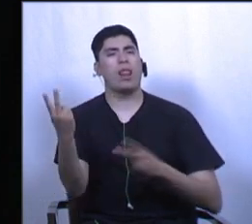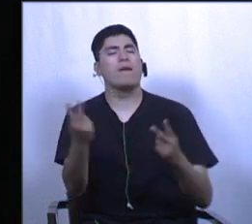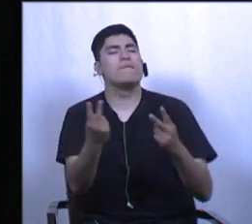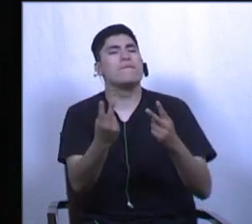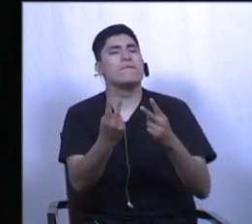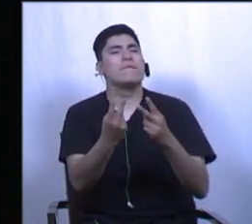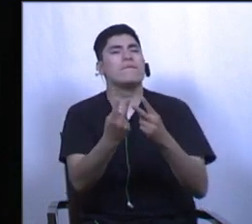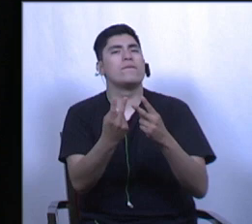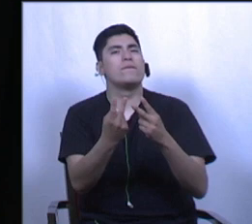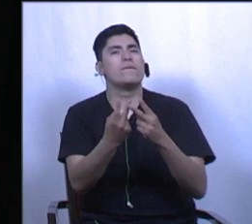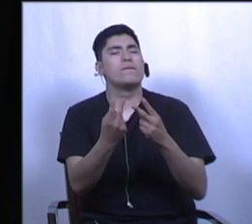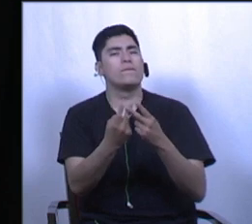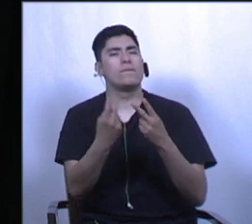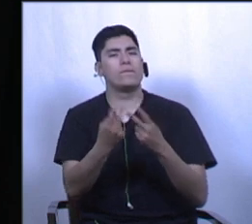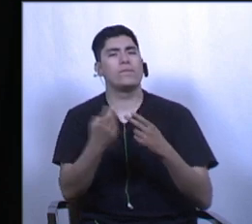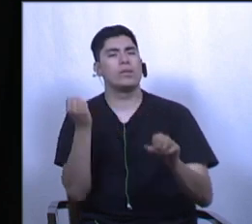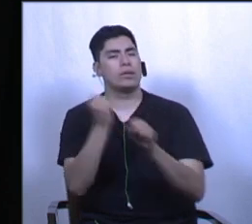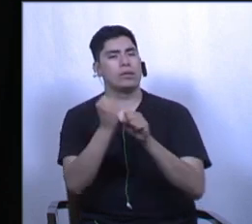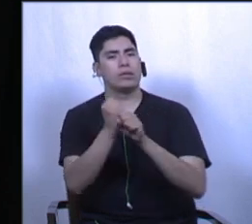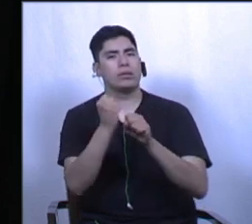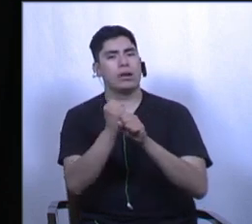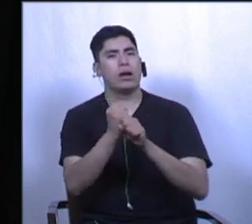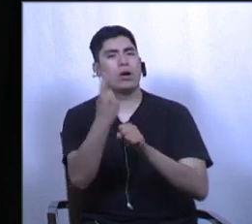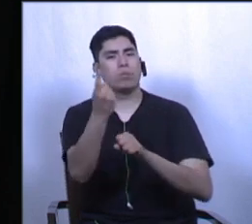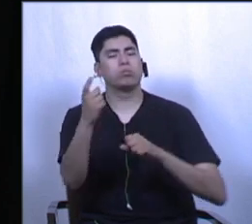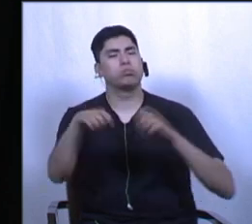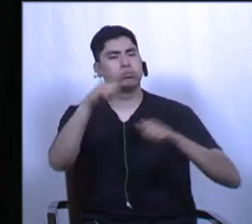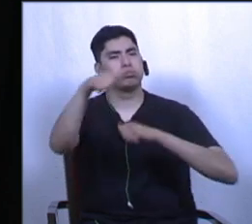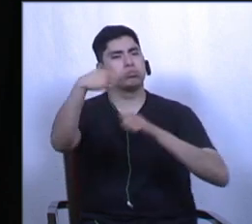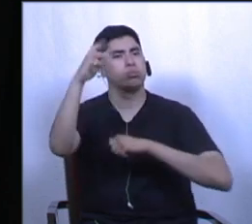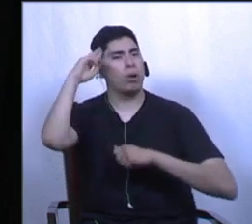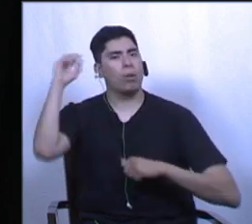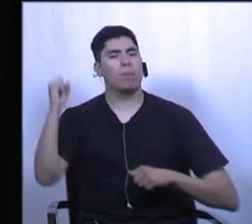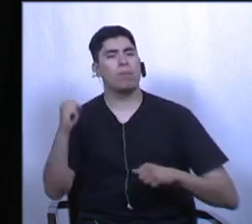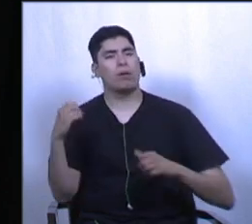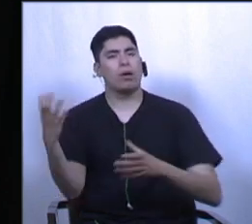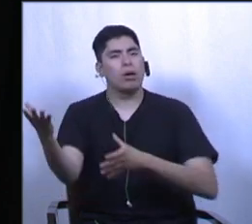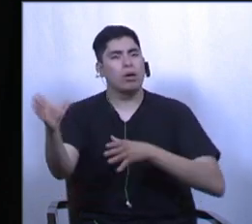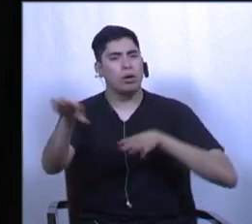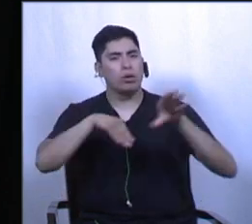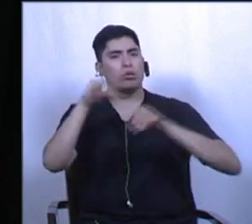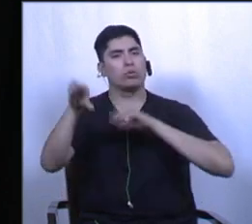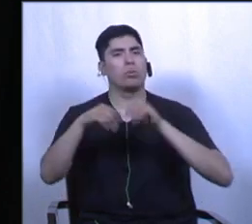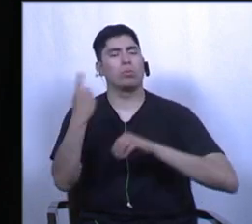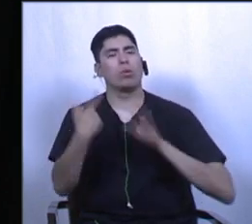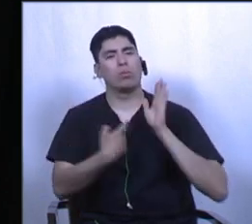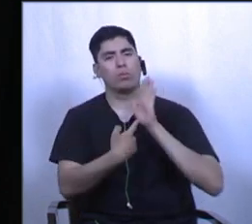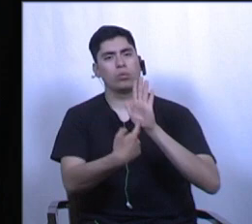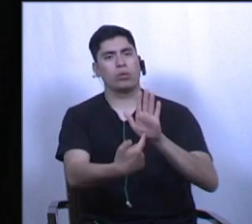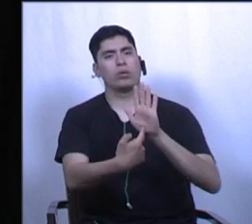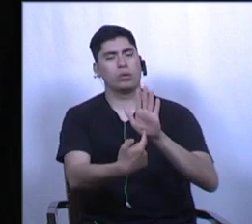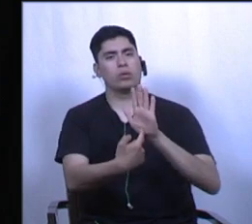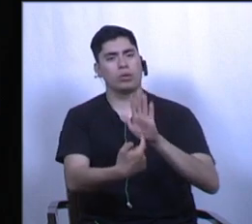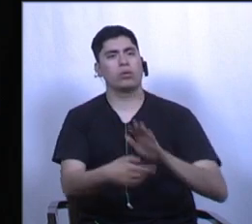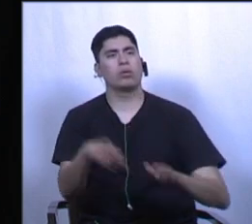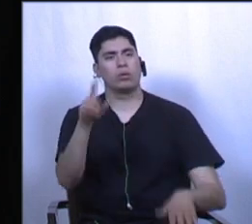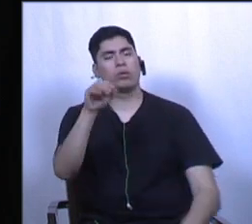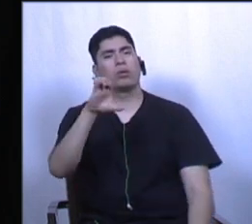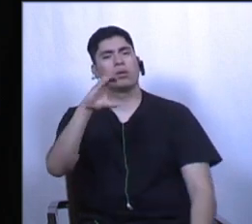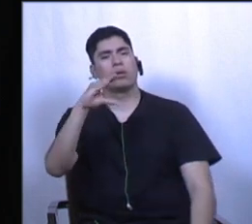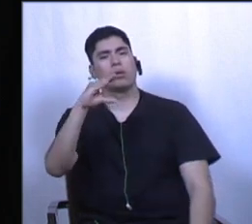estudiante Kathy a que trabajara con una máquina para realizar una muestra de secreciones tipo